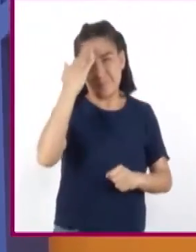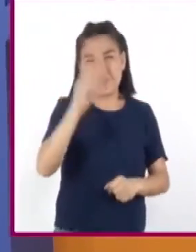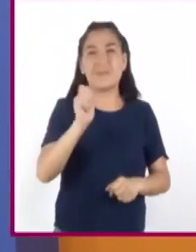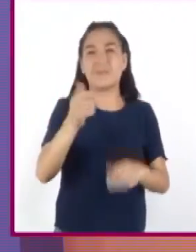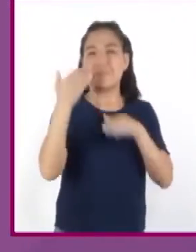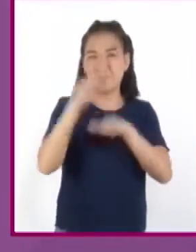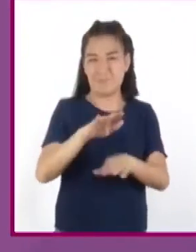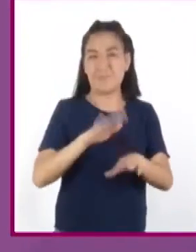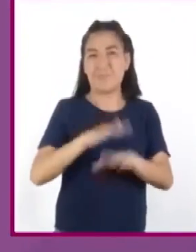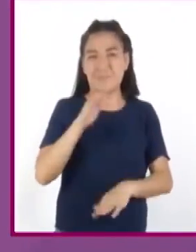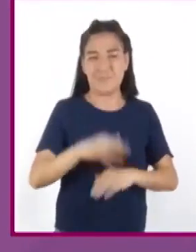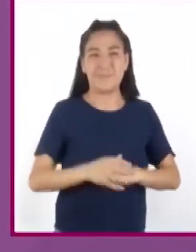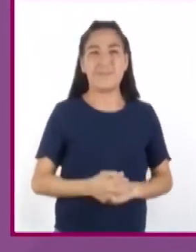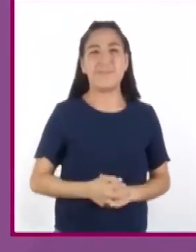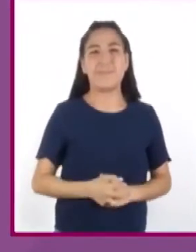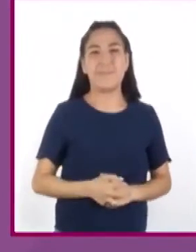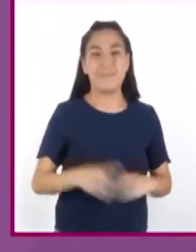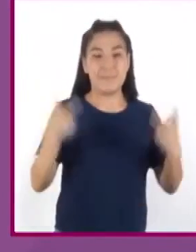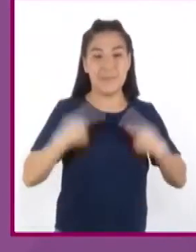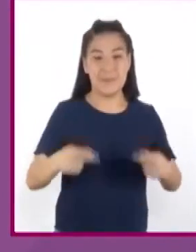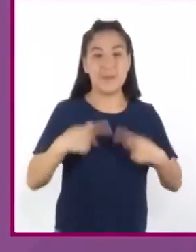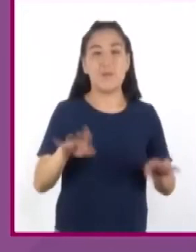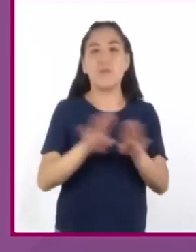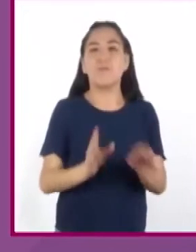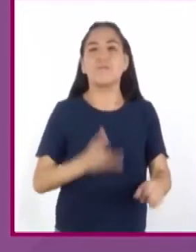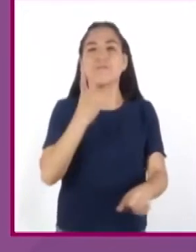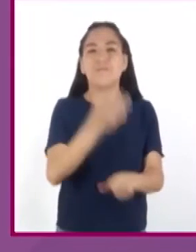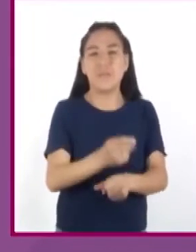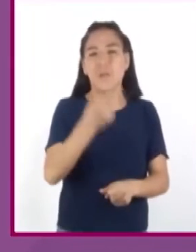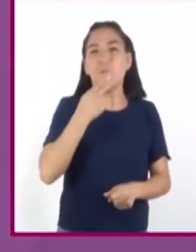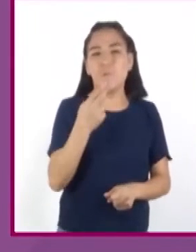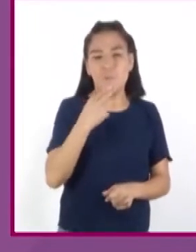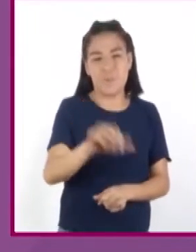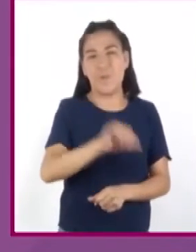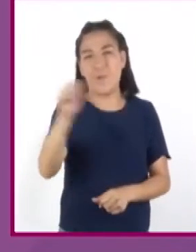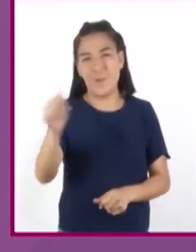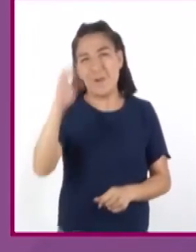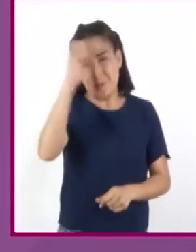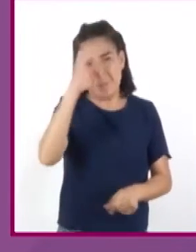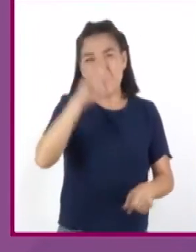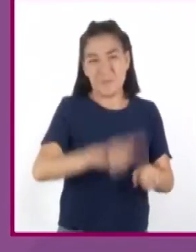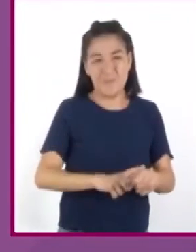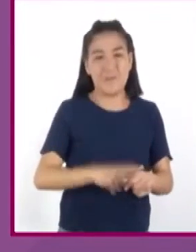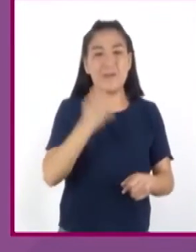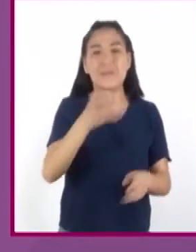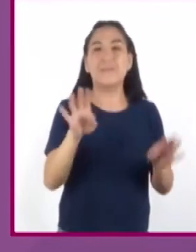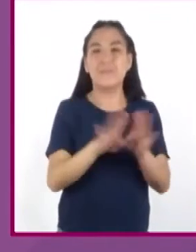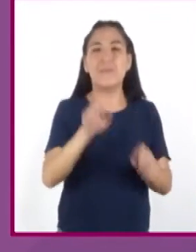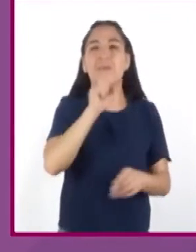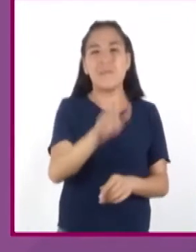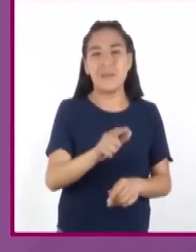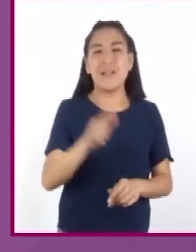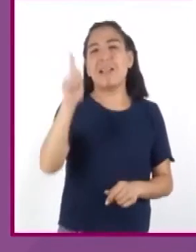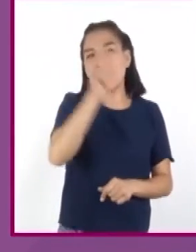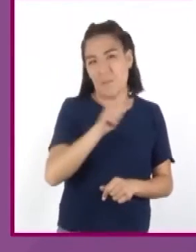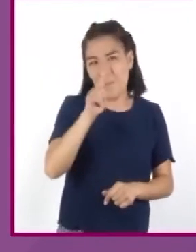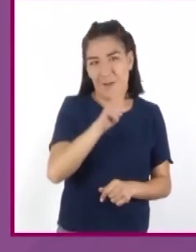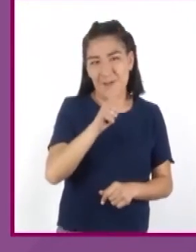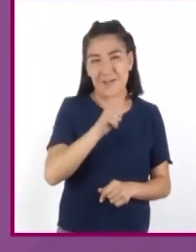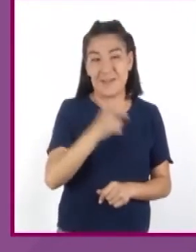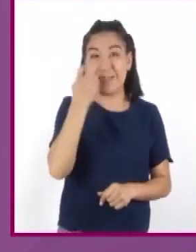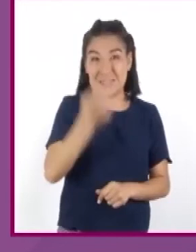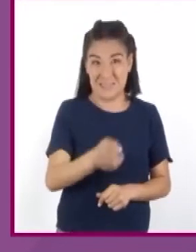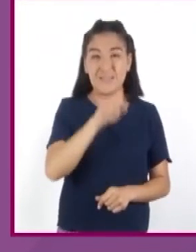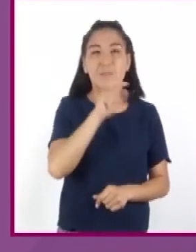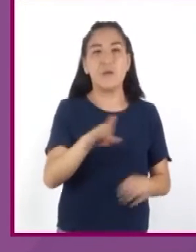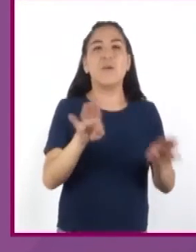al respecto. La gente adopta usos y costumbres de otras culturas, y como es de esperarse, también se adopta el lenguaje. De esta